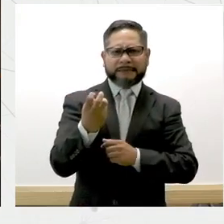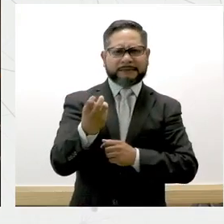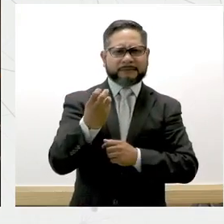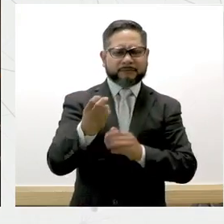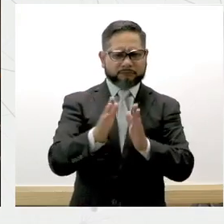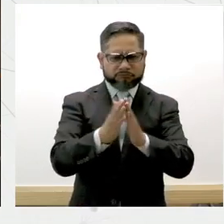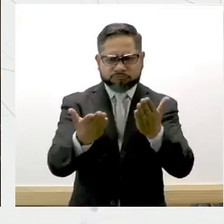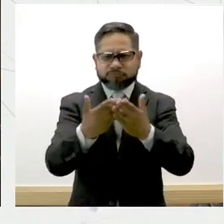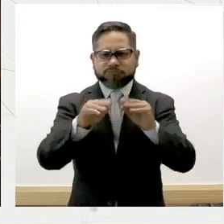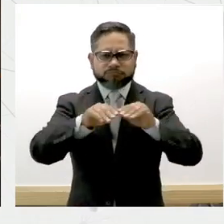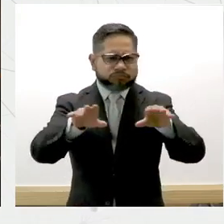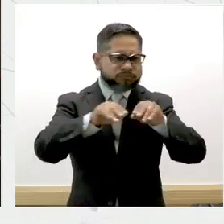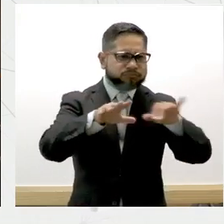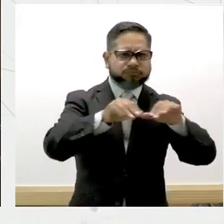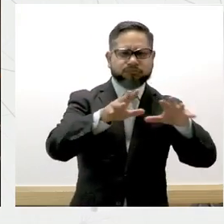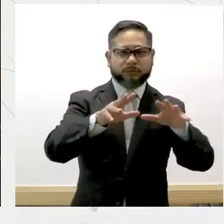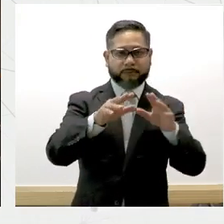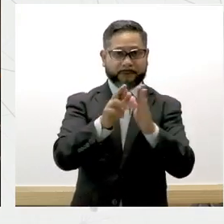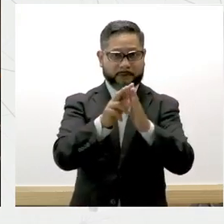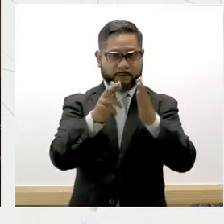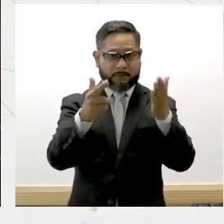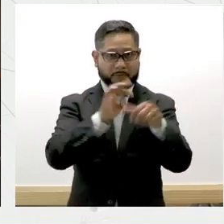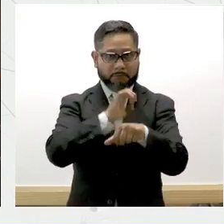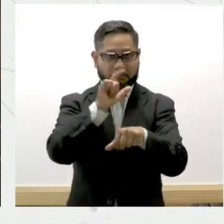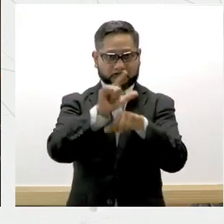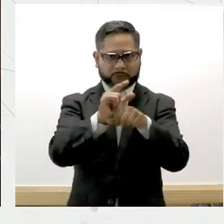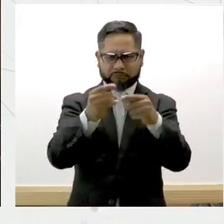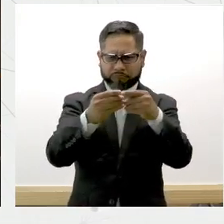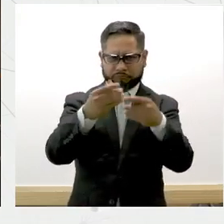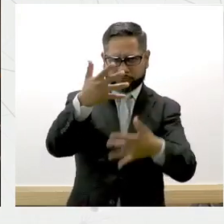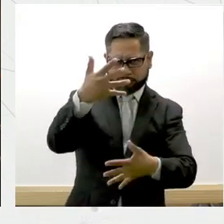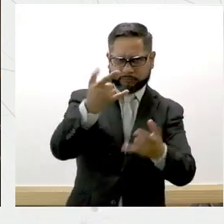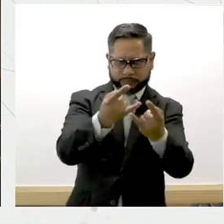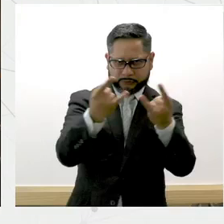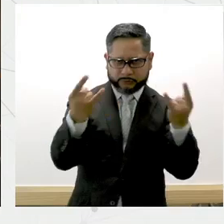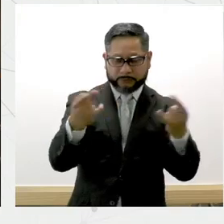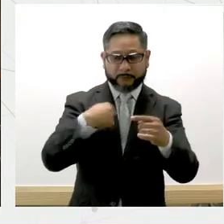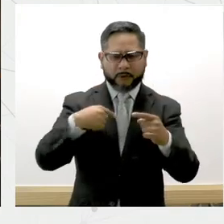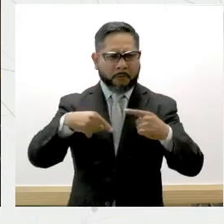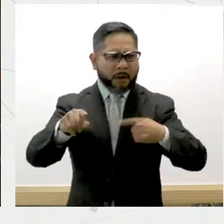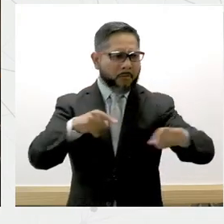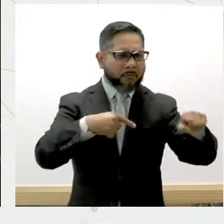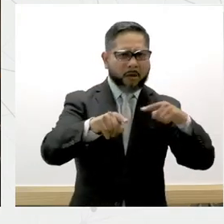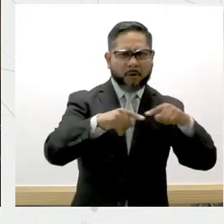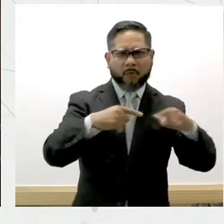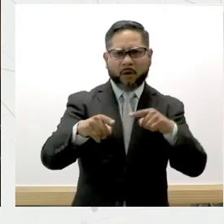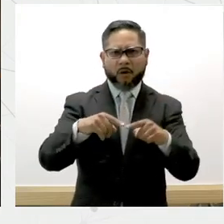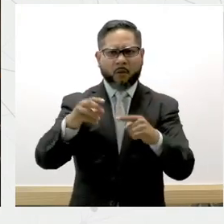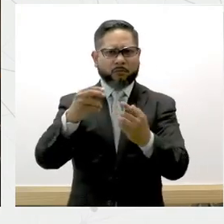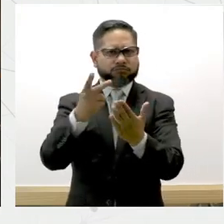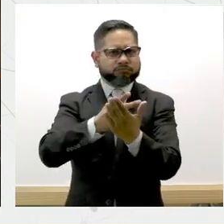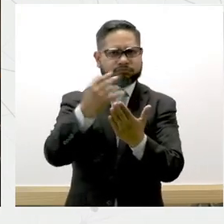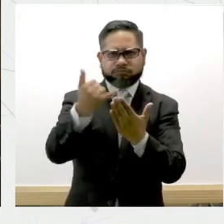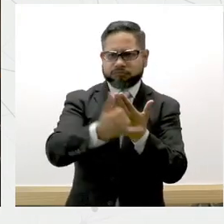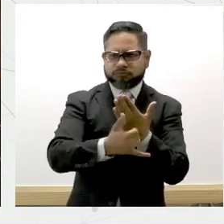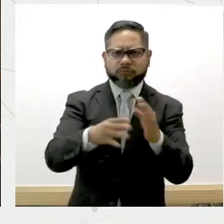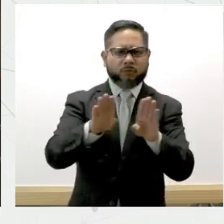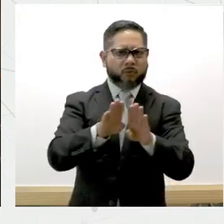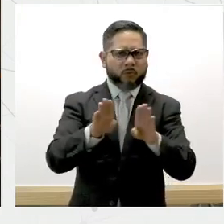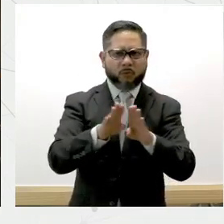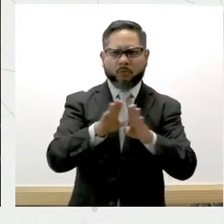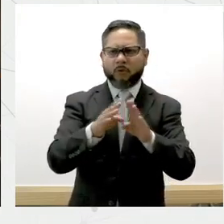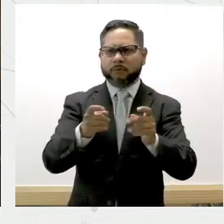revistas especializadas y de diversas monografías. Ha dirigido y coordinado varias obras colectivas en materia de gestión